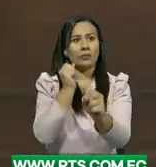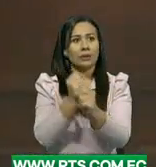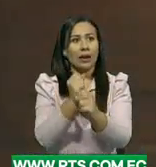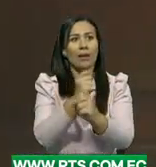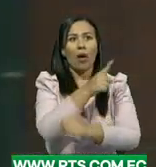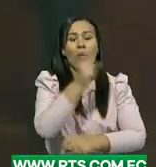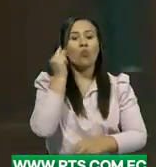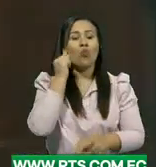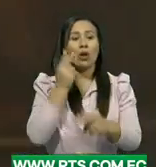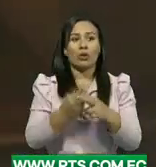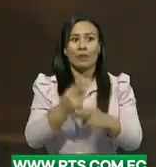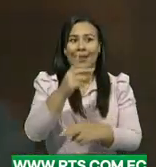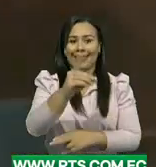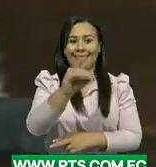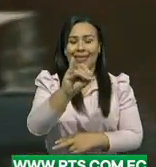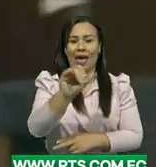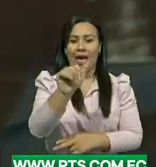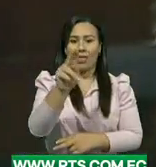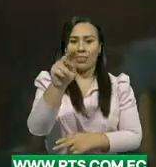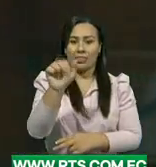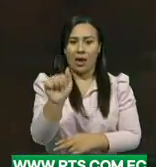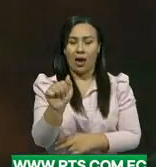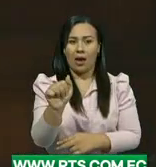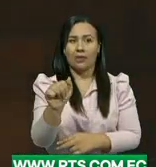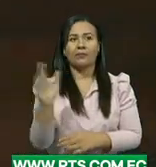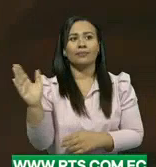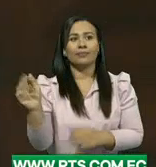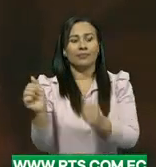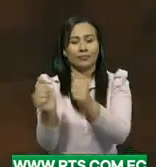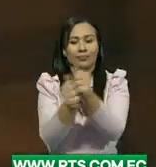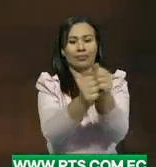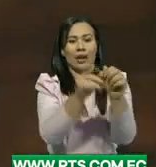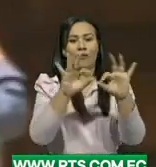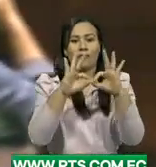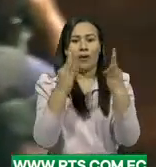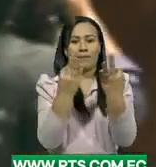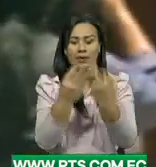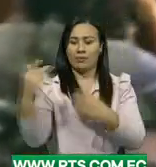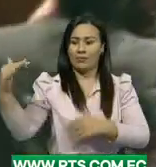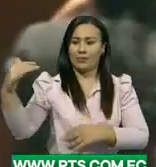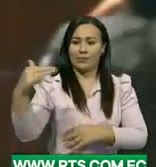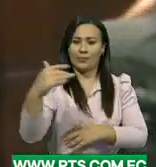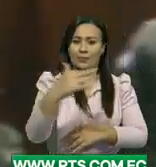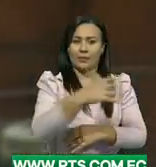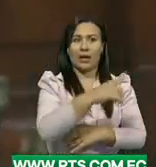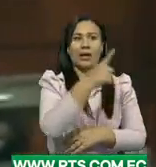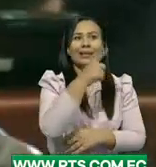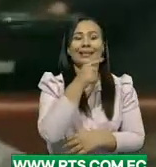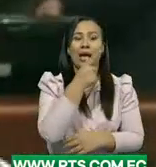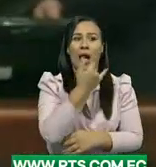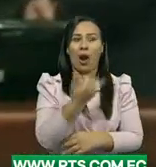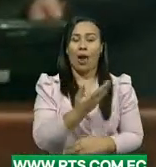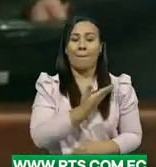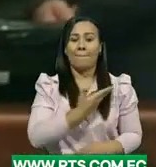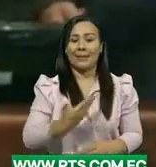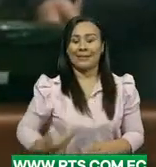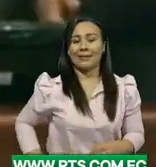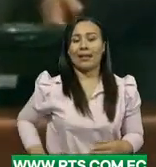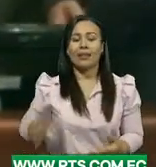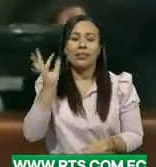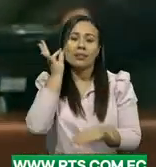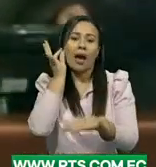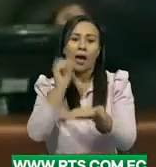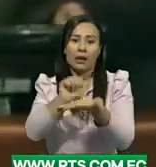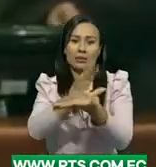Diana Salazar ingresó al Salón Plenario de la Asamblea Nacional acompañada de su familia. Dentro del acto de posesión fue la presidenta de la legislatura, Elizabeth